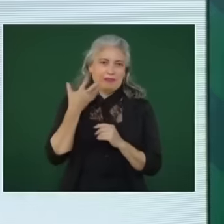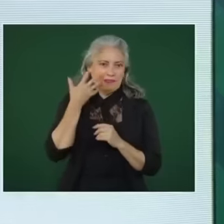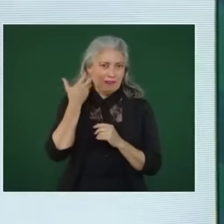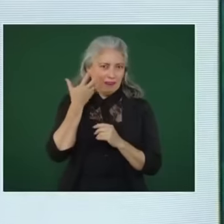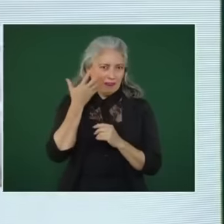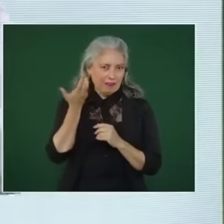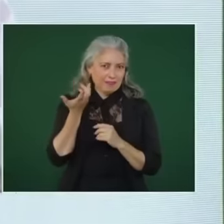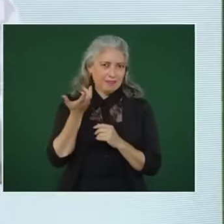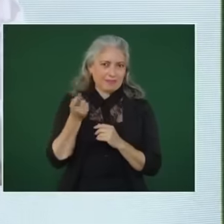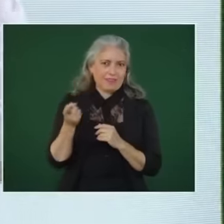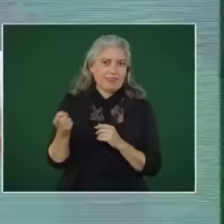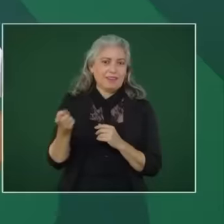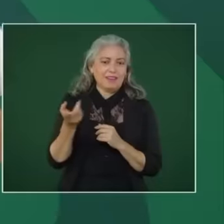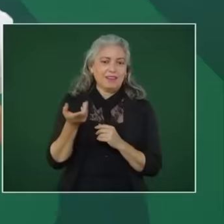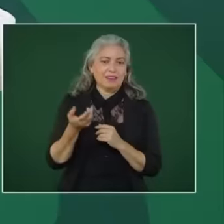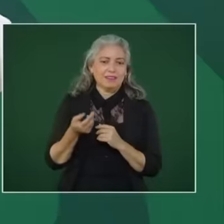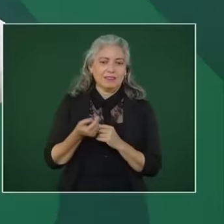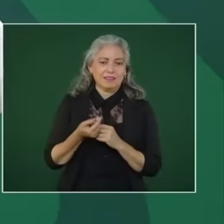abren los ojos